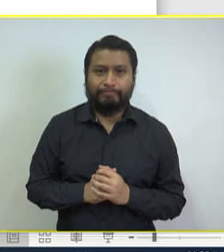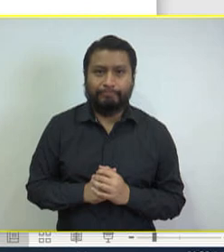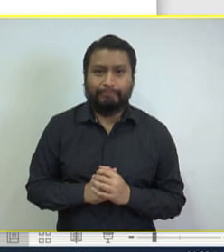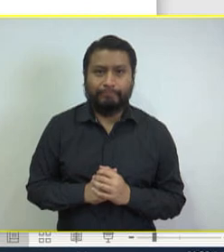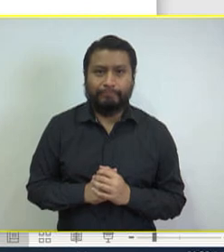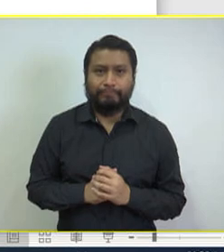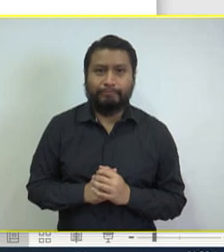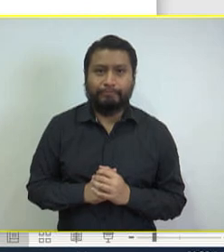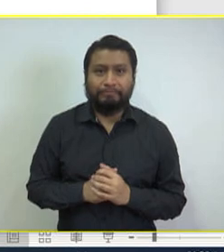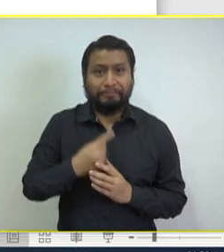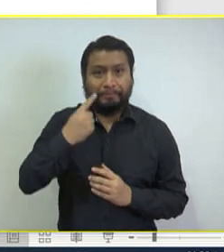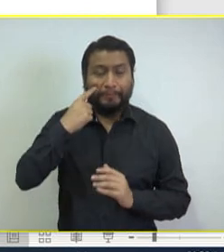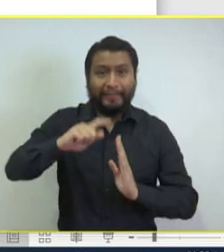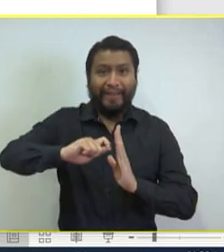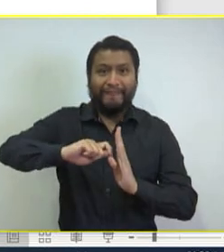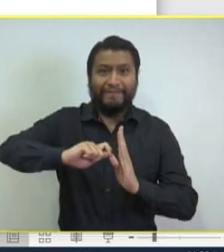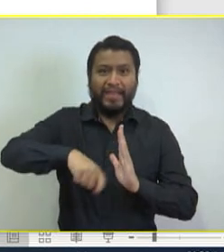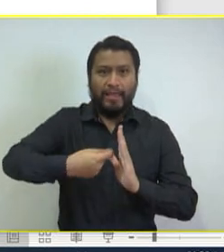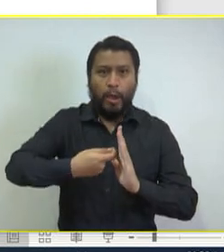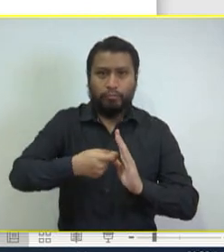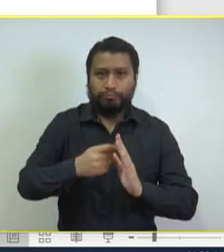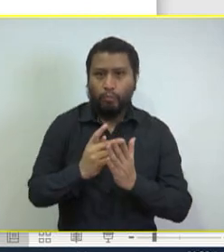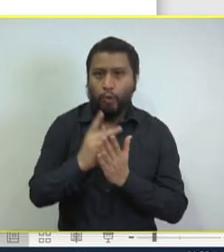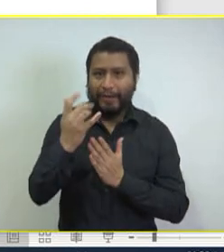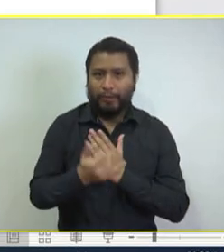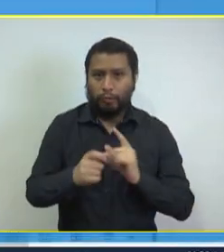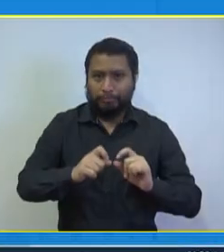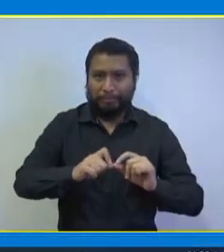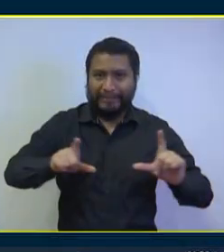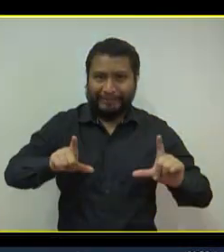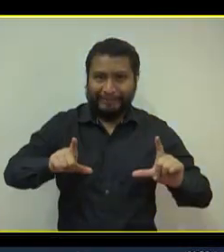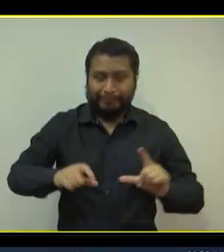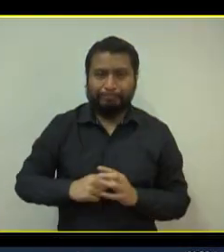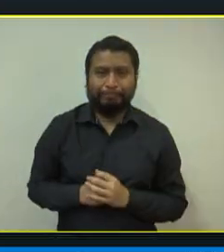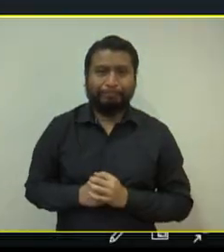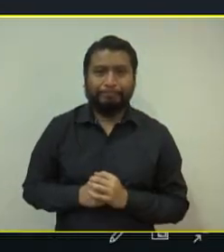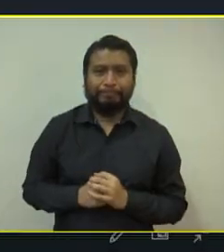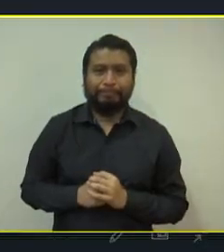Y los dejamos con el video de la presentación del proyecto.